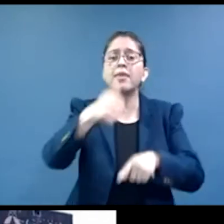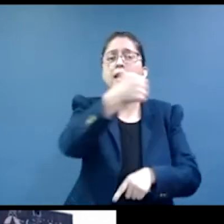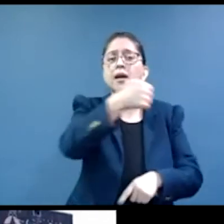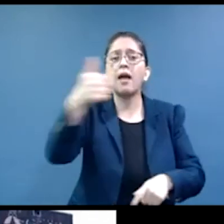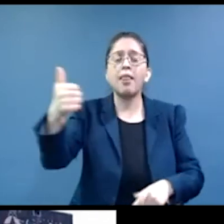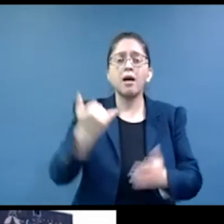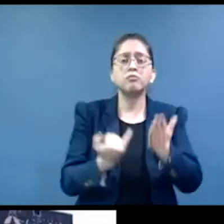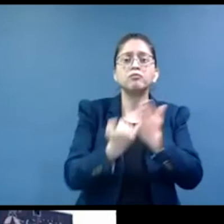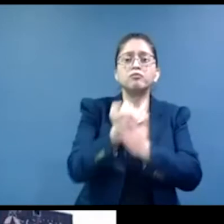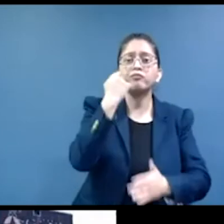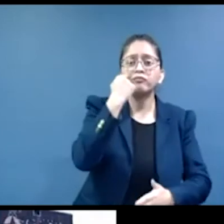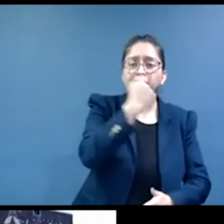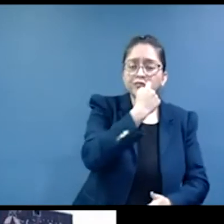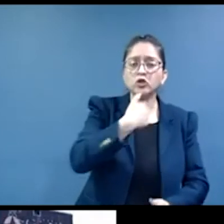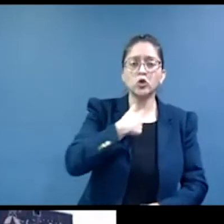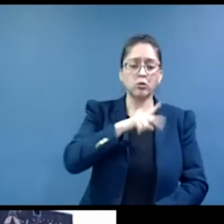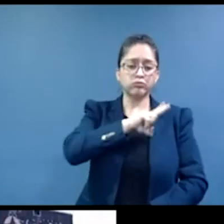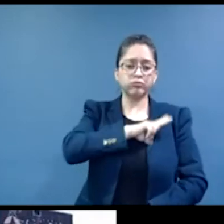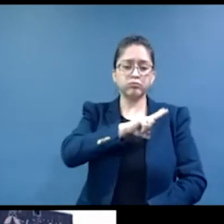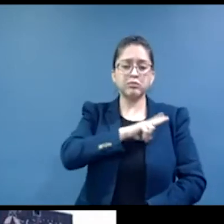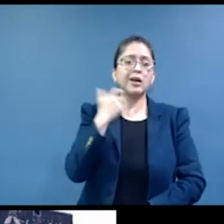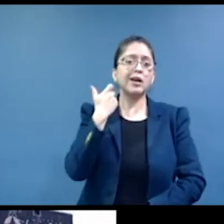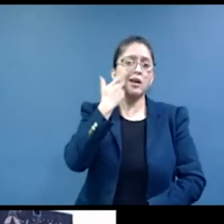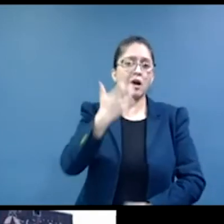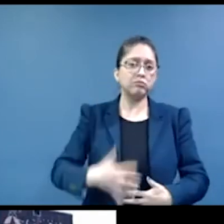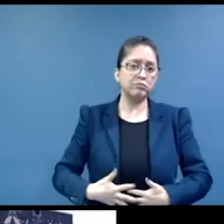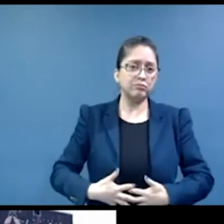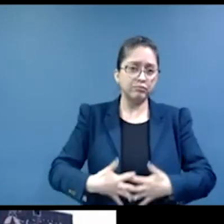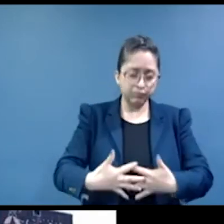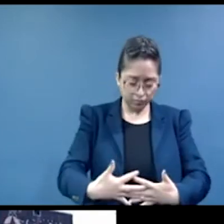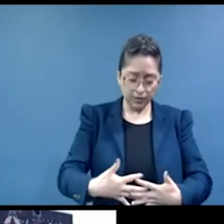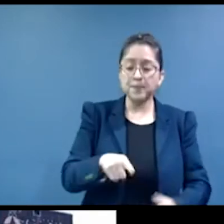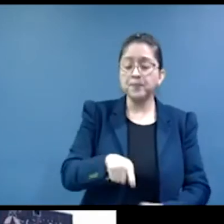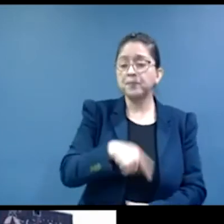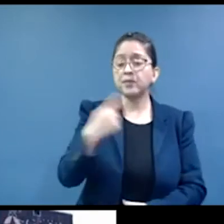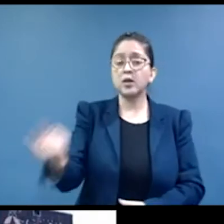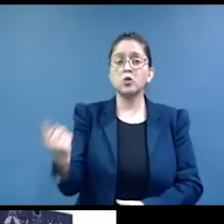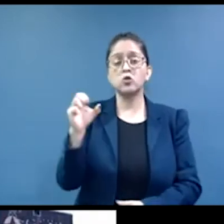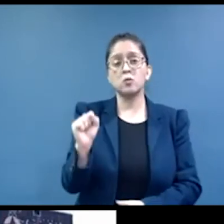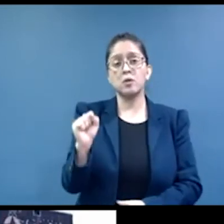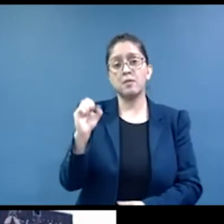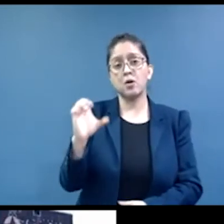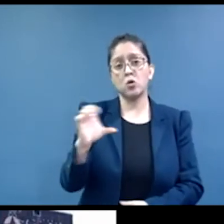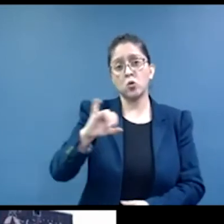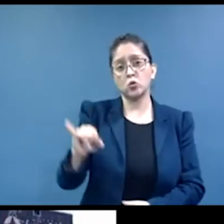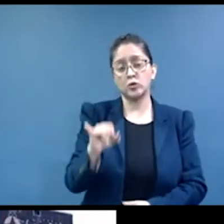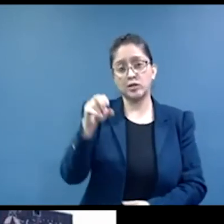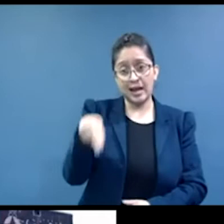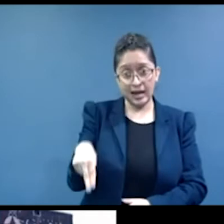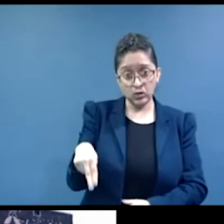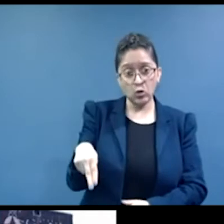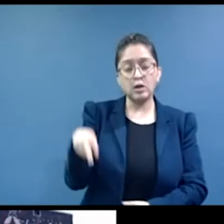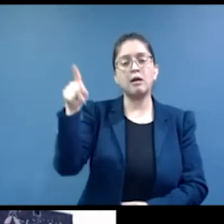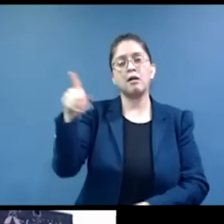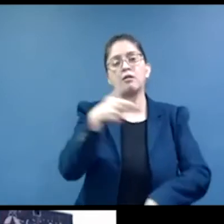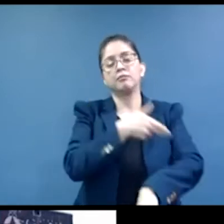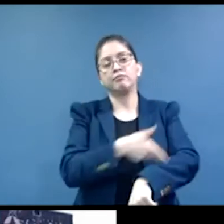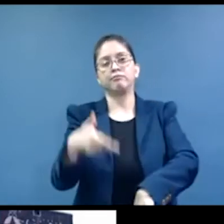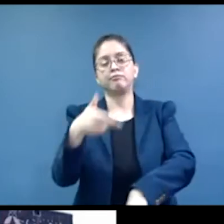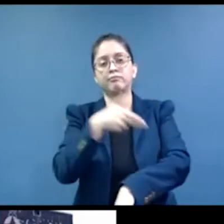precedentes muy esclarecedores por parte de la Suprema Corte de la Nación al resolver, por